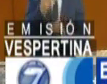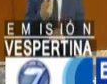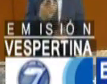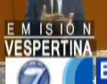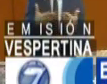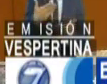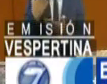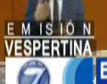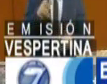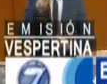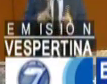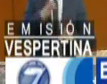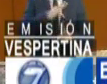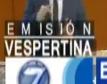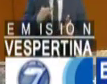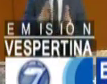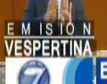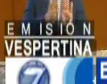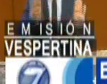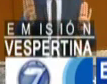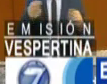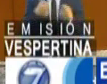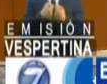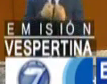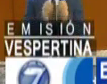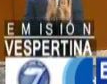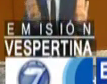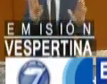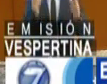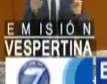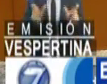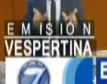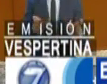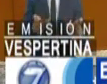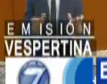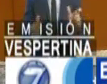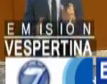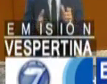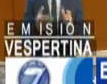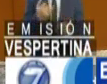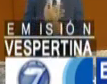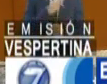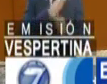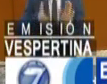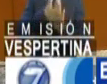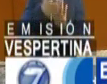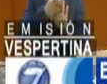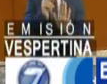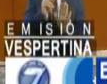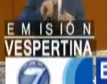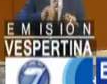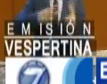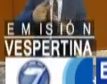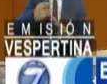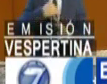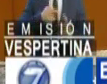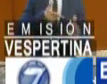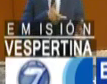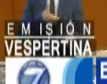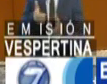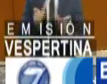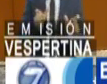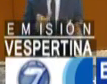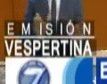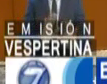muros físicos, sino de muros de prosperidad, no de muros de armas, sino de muros de prosperidad que alienten a las personas